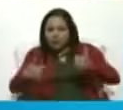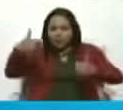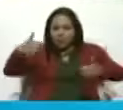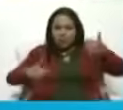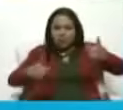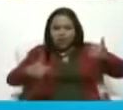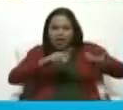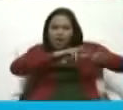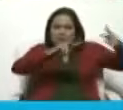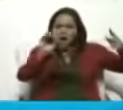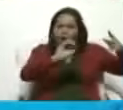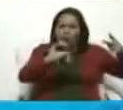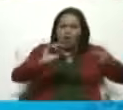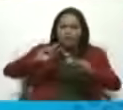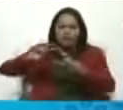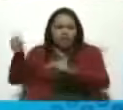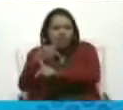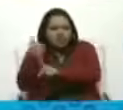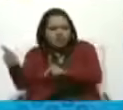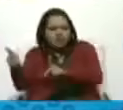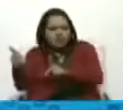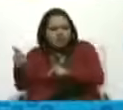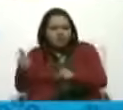la violencia?